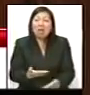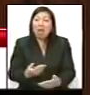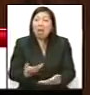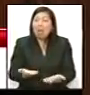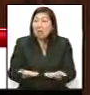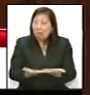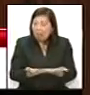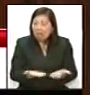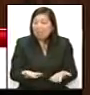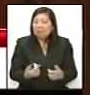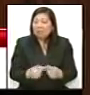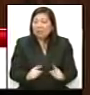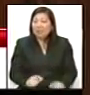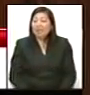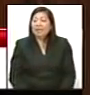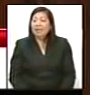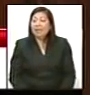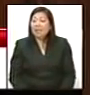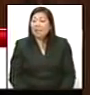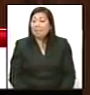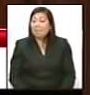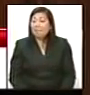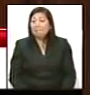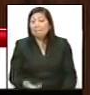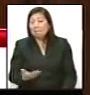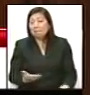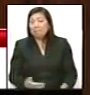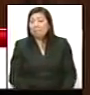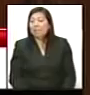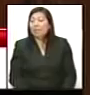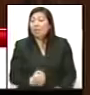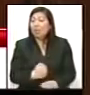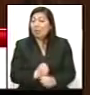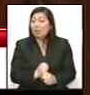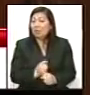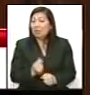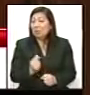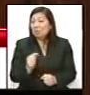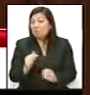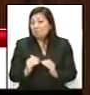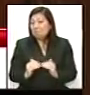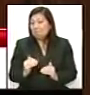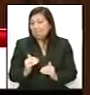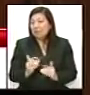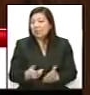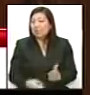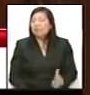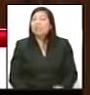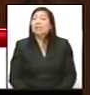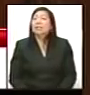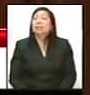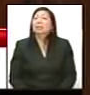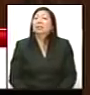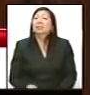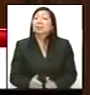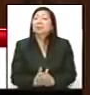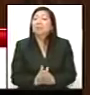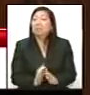gente, bueno, pues ya está. Tendríamos por lo menos las obras que nos costaron un poco más de la cuenta y algún miserable se